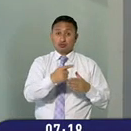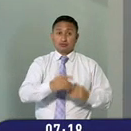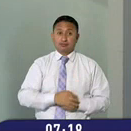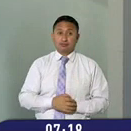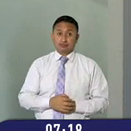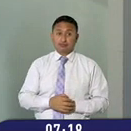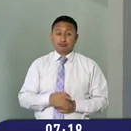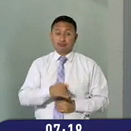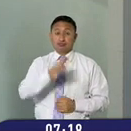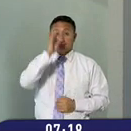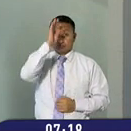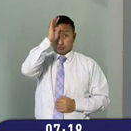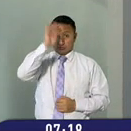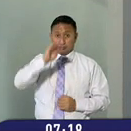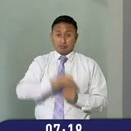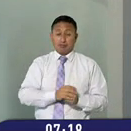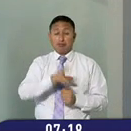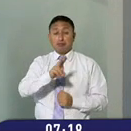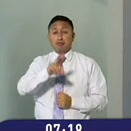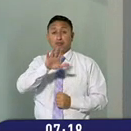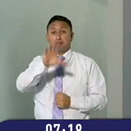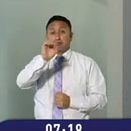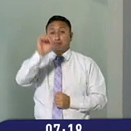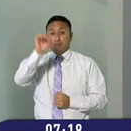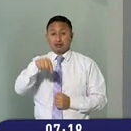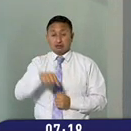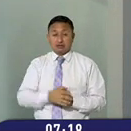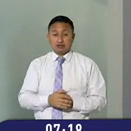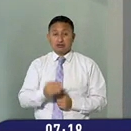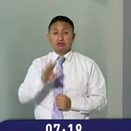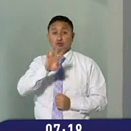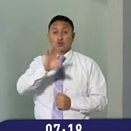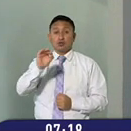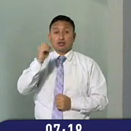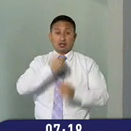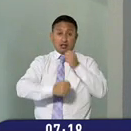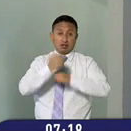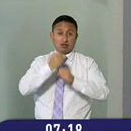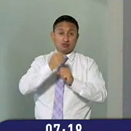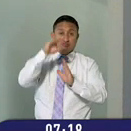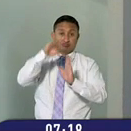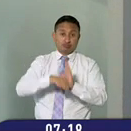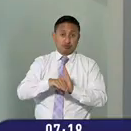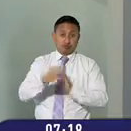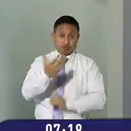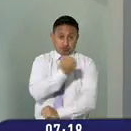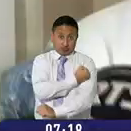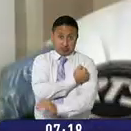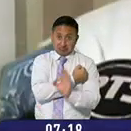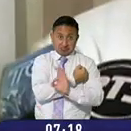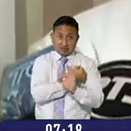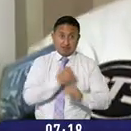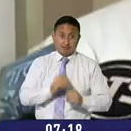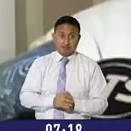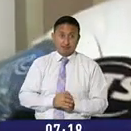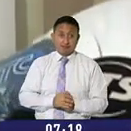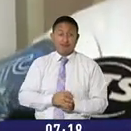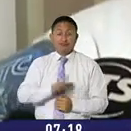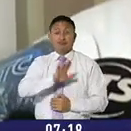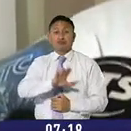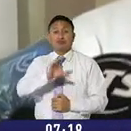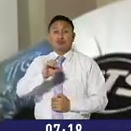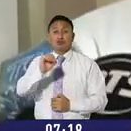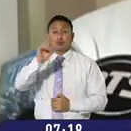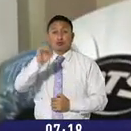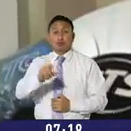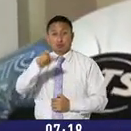salud. El 25% de ellos son menores de 40 años y no están vacunados. Más o menos el 50% de los pacientes son